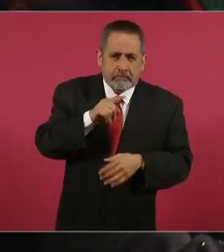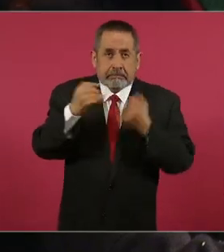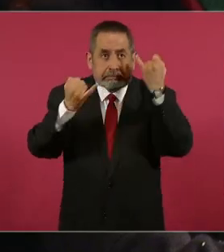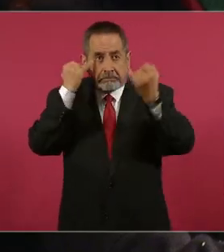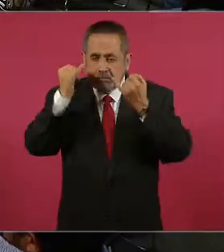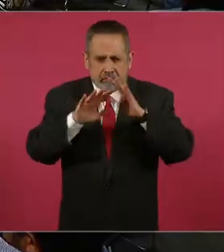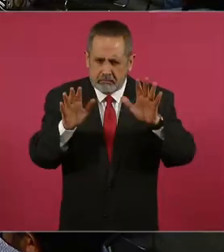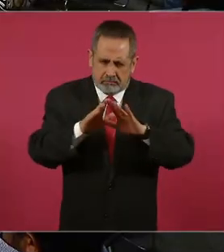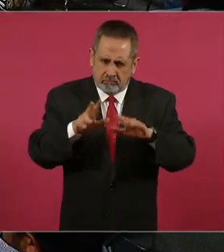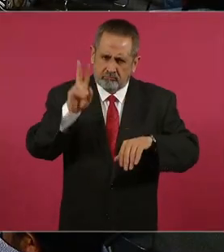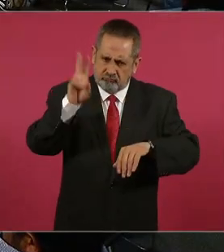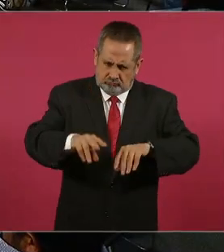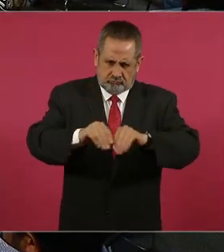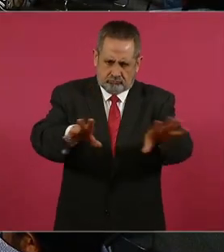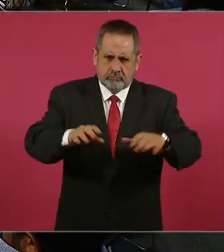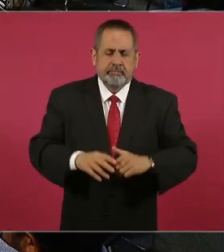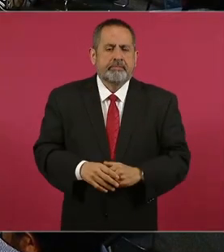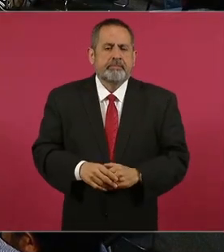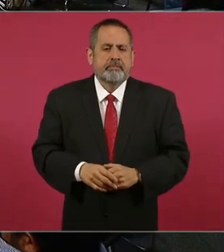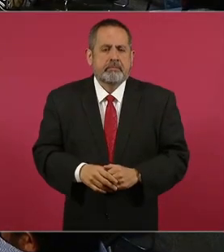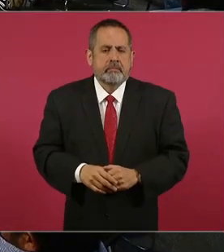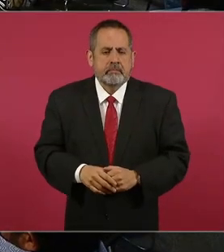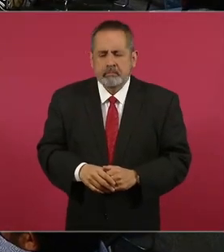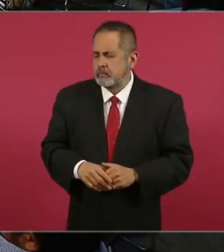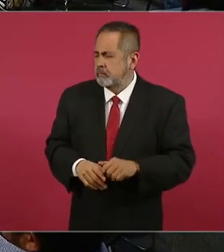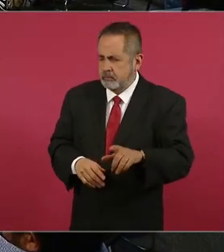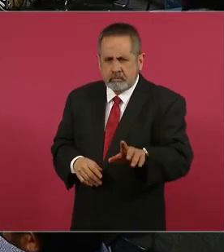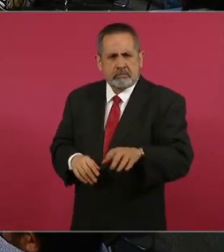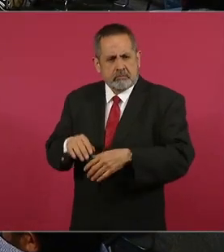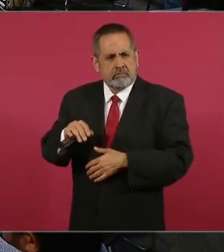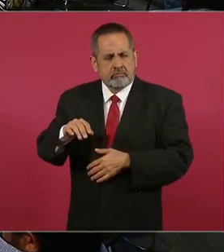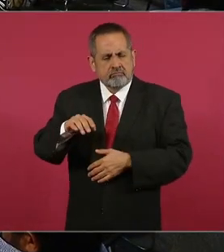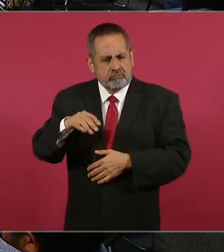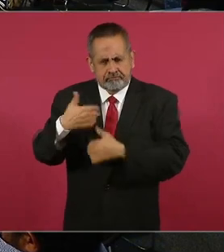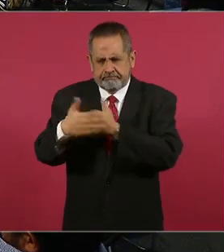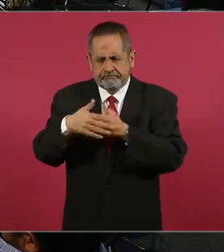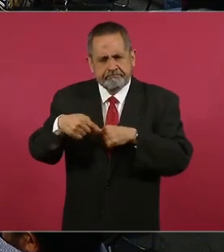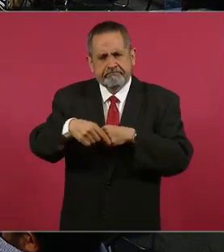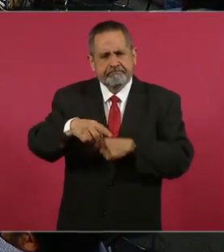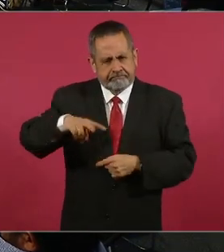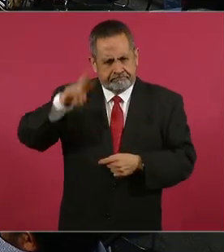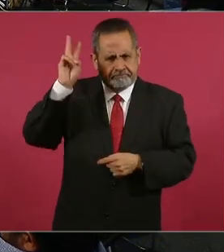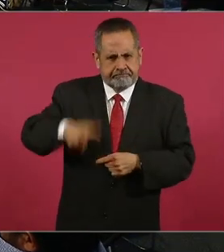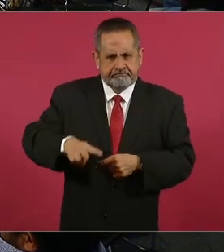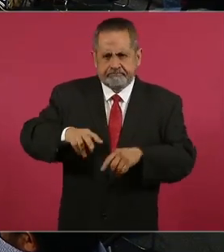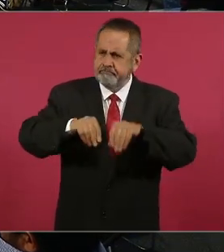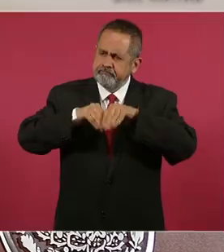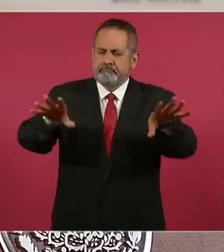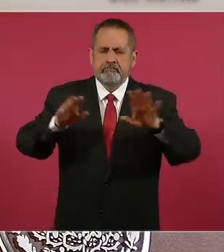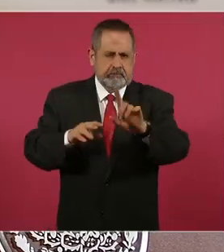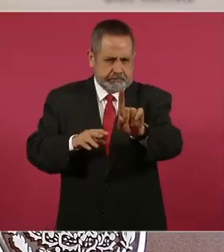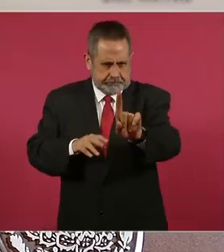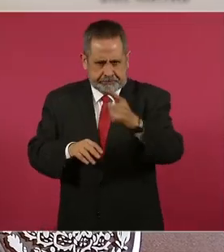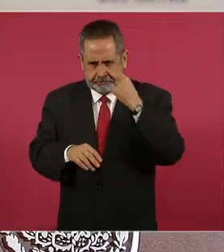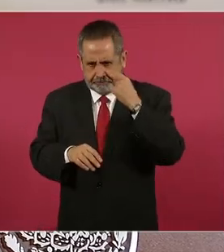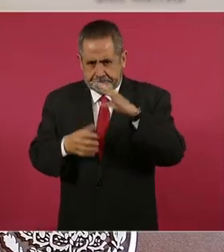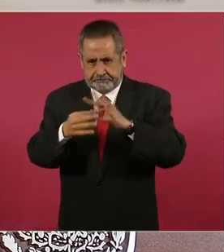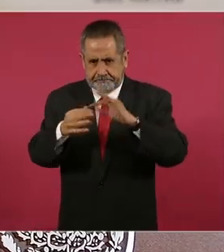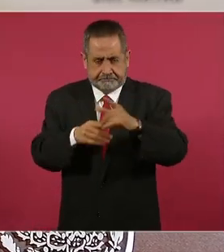especulaciones? Pues informar, decir la verdad. Eso que tú estás ahora señalando,